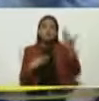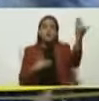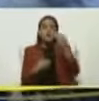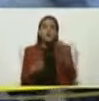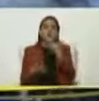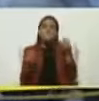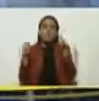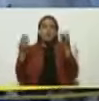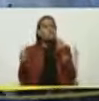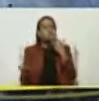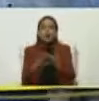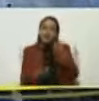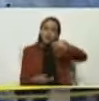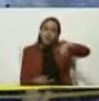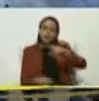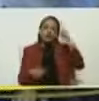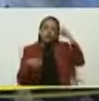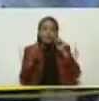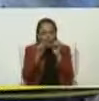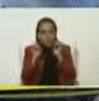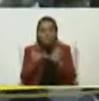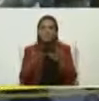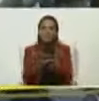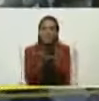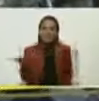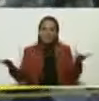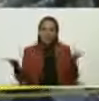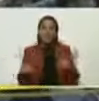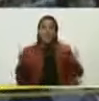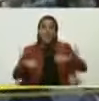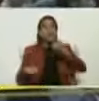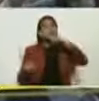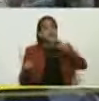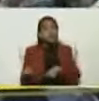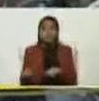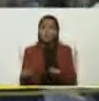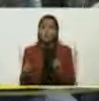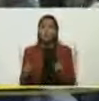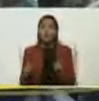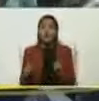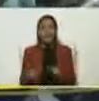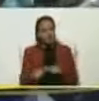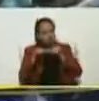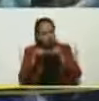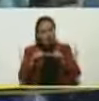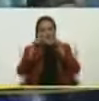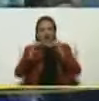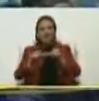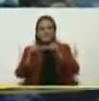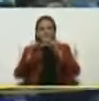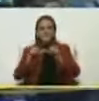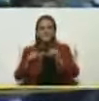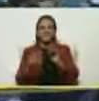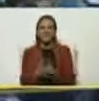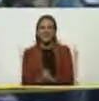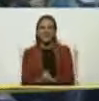gracias a ustedes. Que Dios los bendiga, pues. Esta historia continuará.